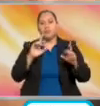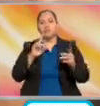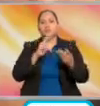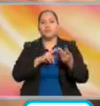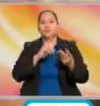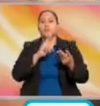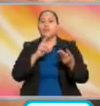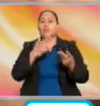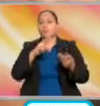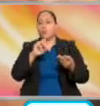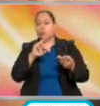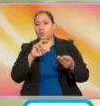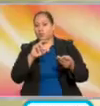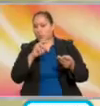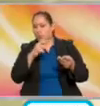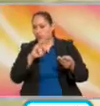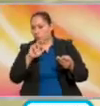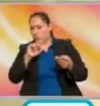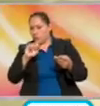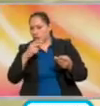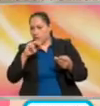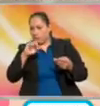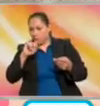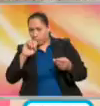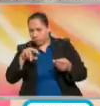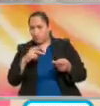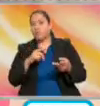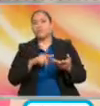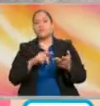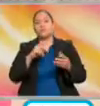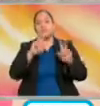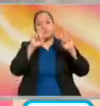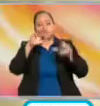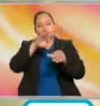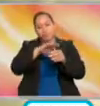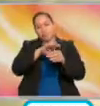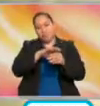demás ciudades, y pues bueno, en temas electorales funciona bastante bien